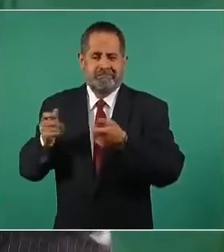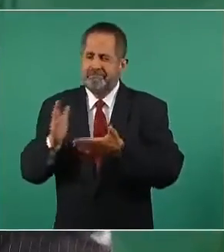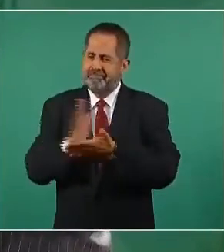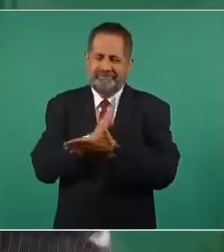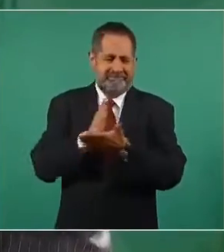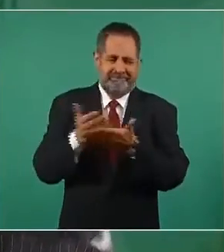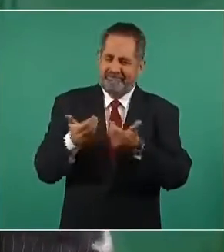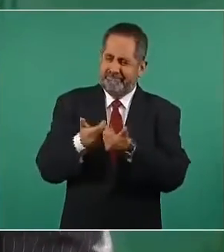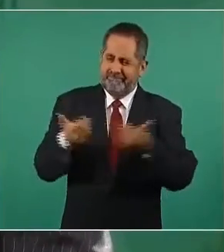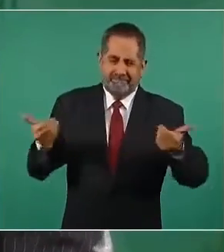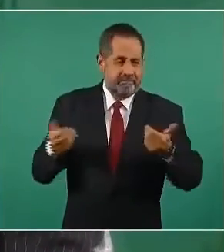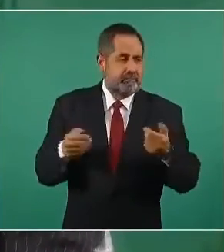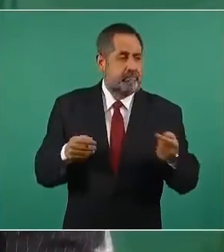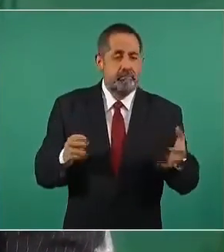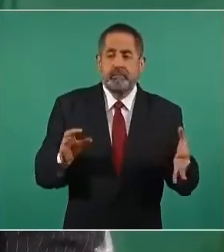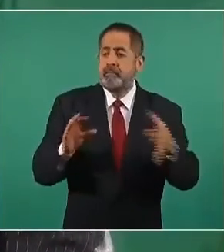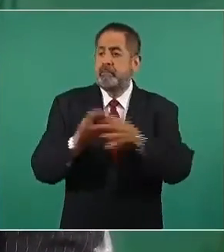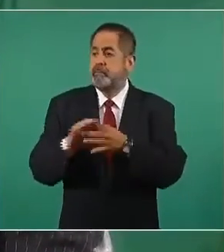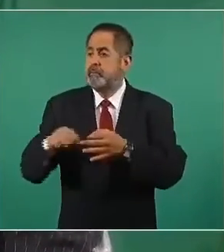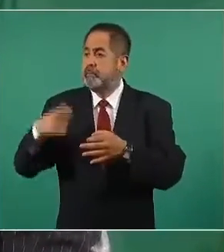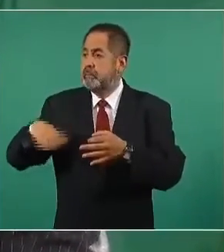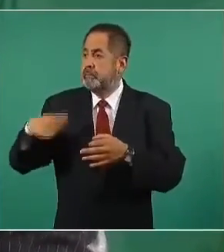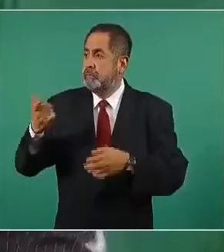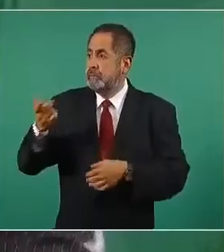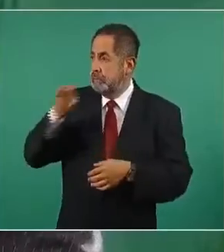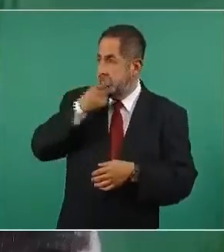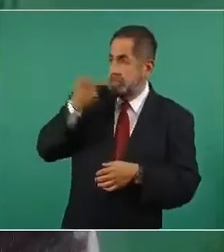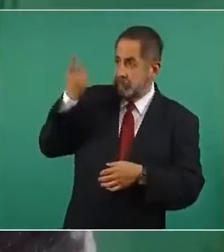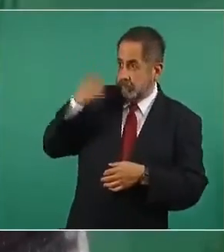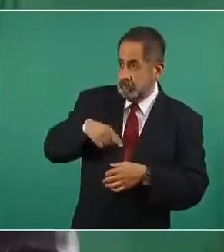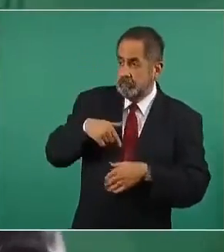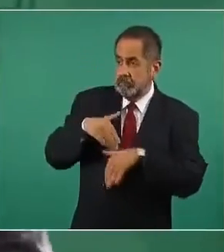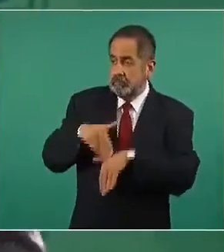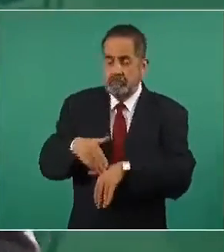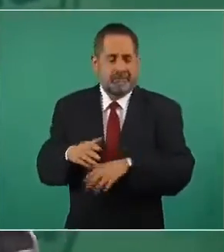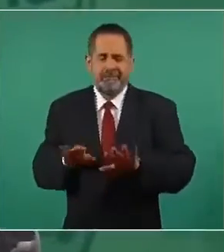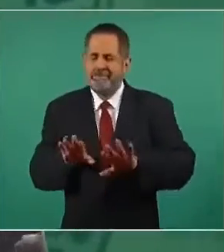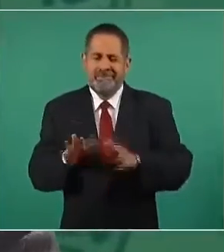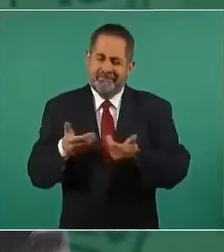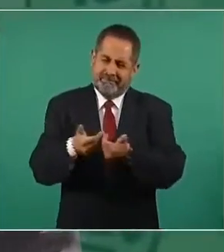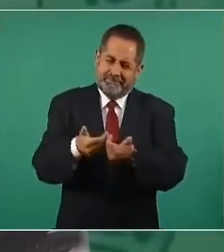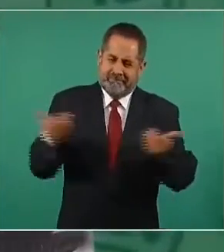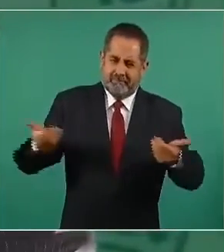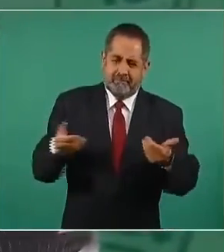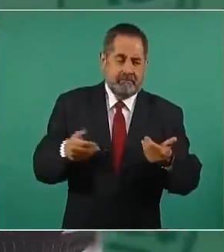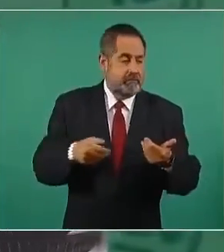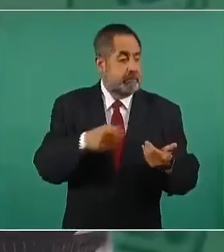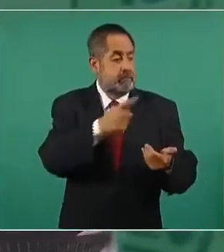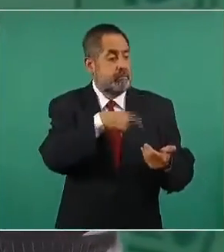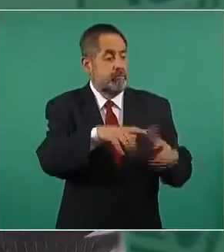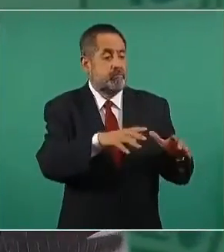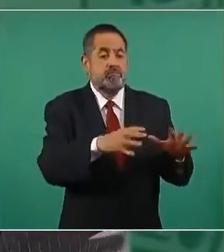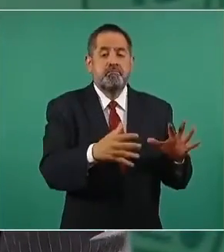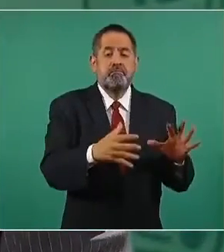político y económico y lo más cercano que se pueda al pueblo,